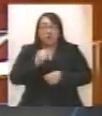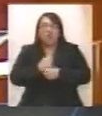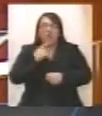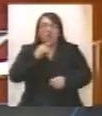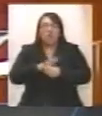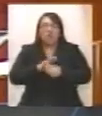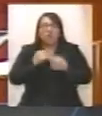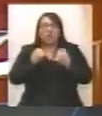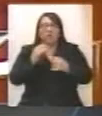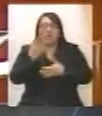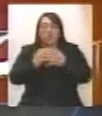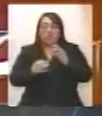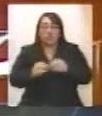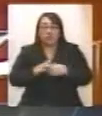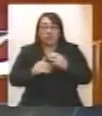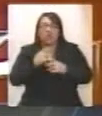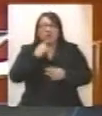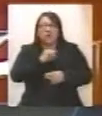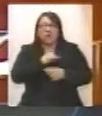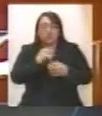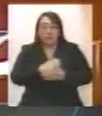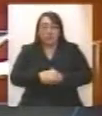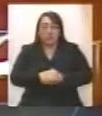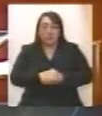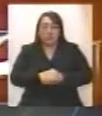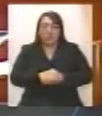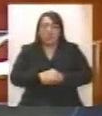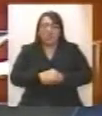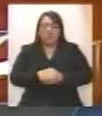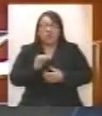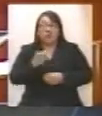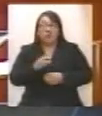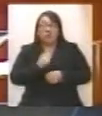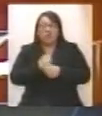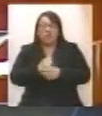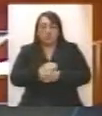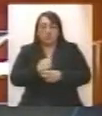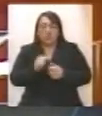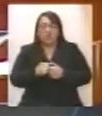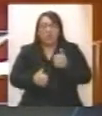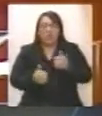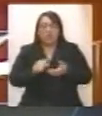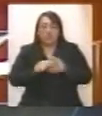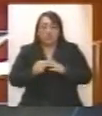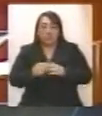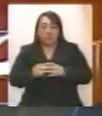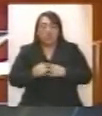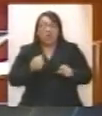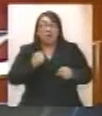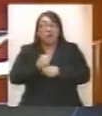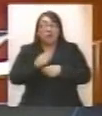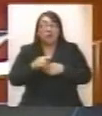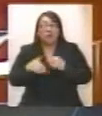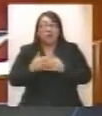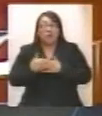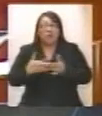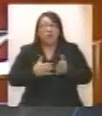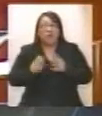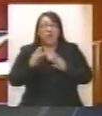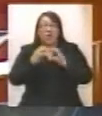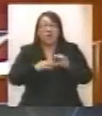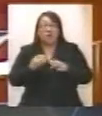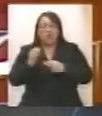cumplimiento y rendición de cuentas de las entidades públicas y sus funcionarios, los cuales impactan en la conducción de